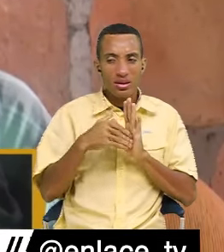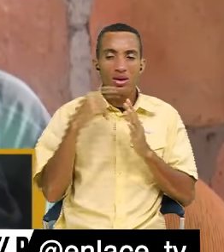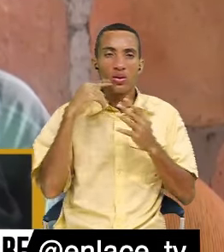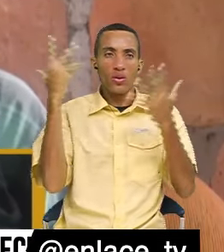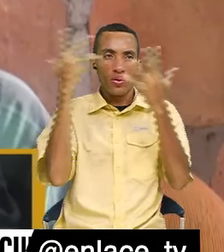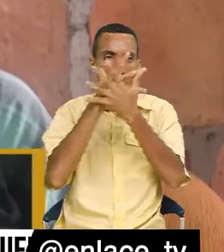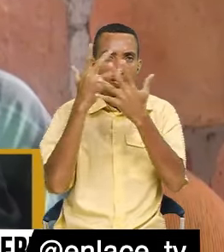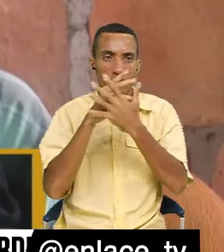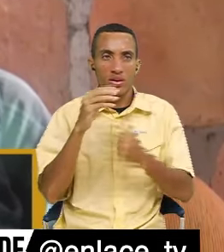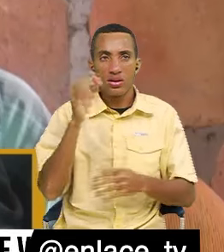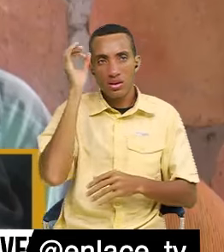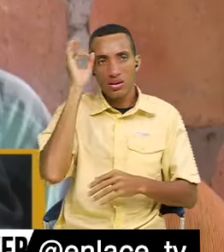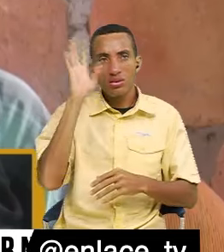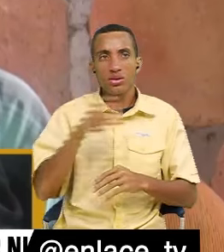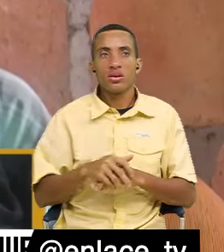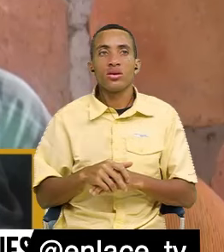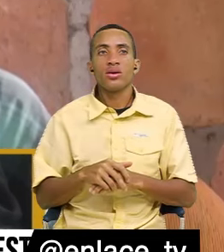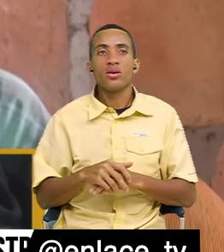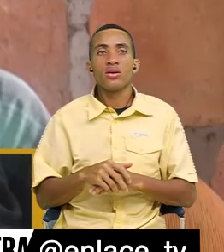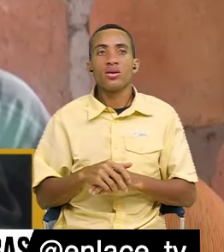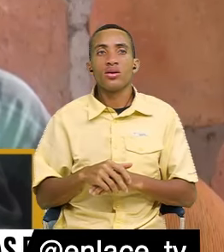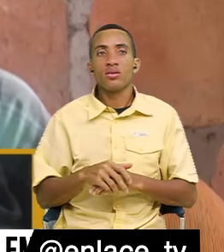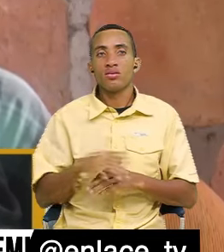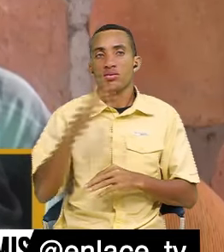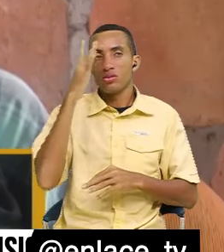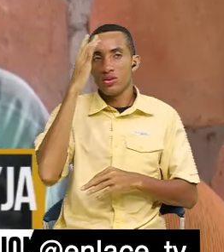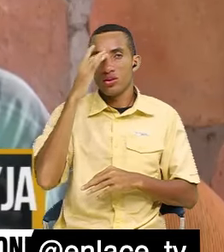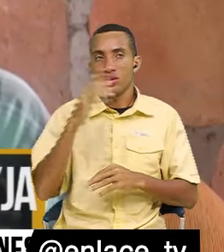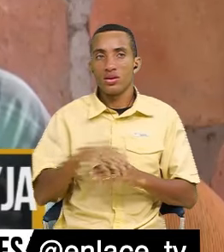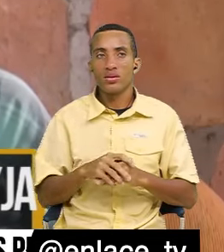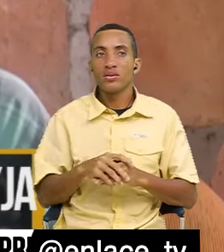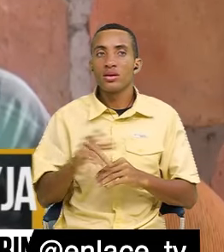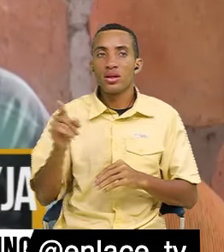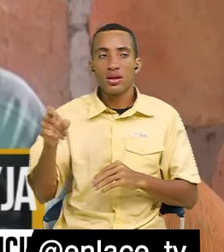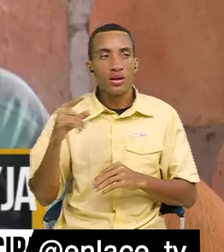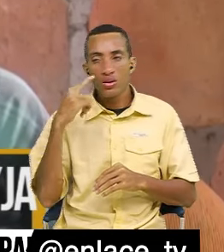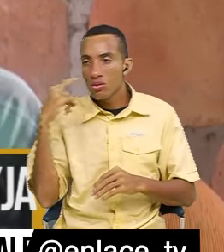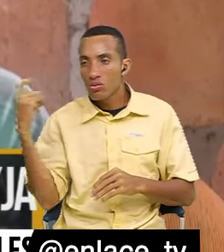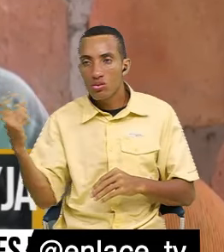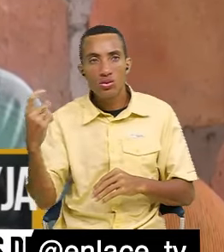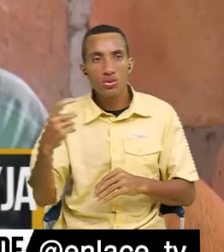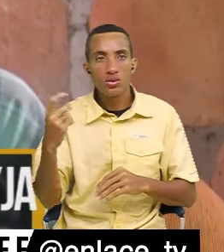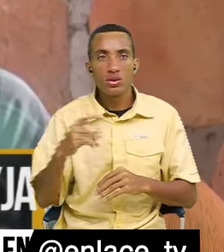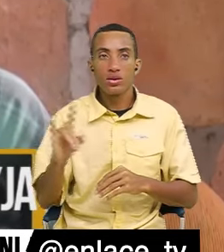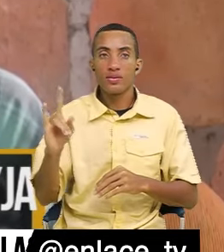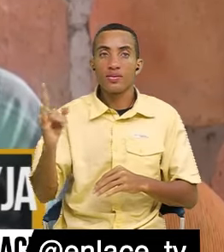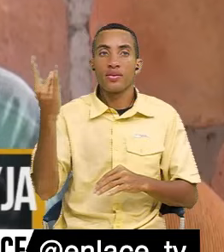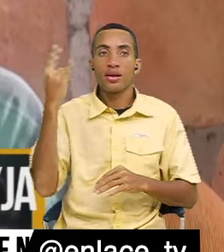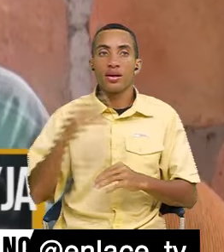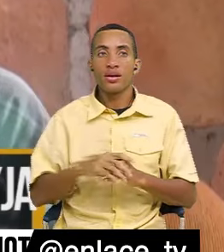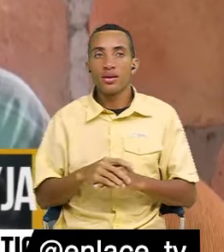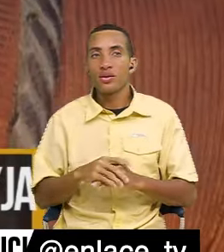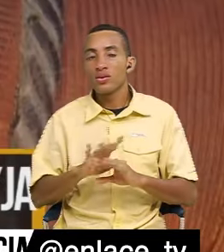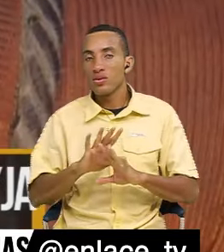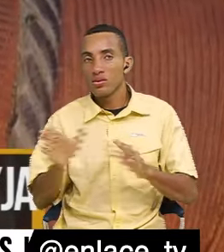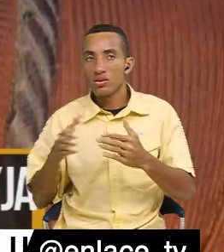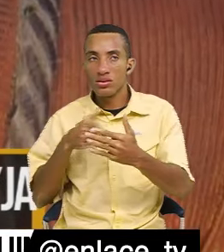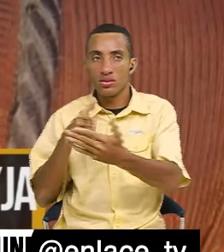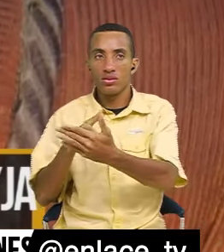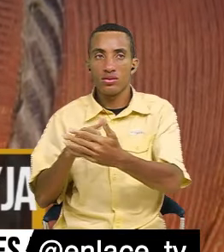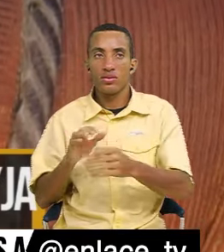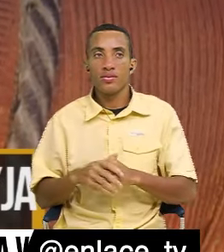se puede decir que porque que los estábamos, que él los estaba buscando algo para retaliaciones o algo.